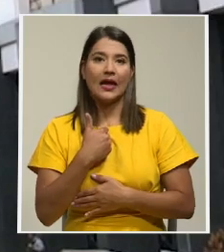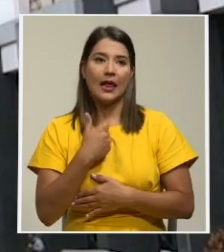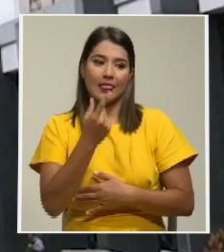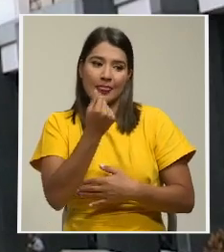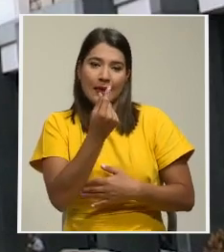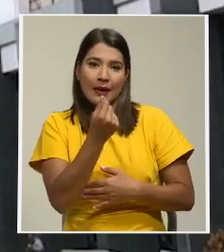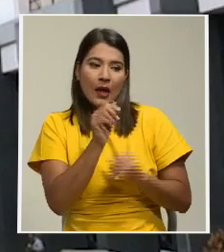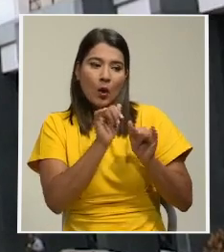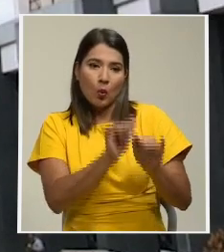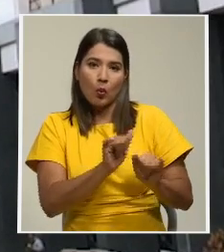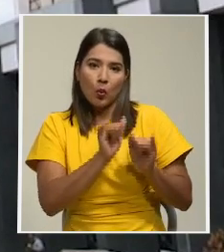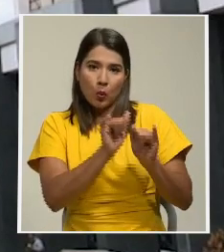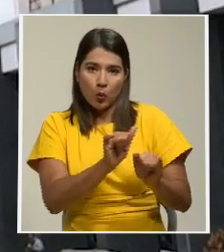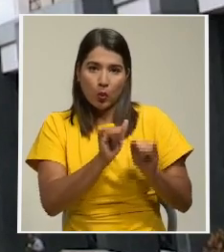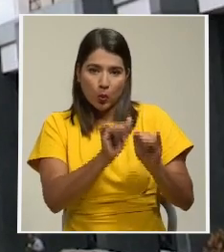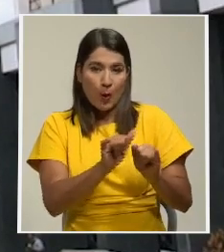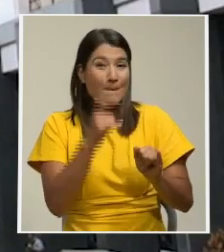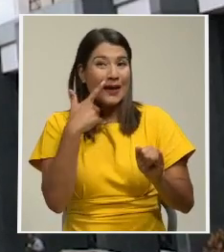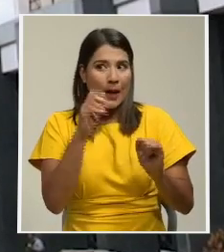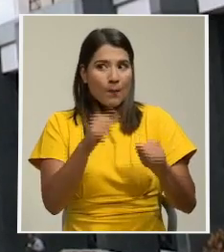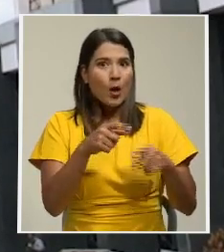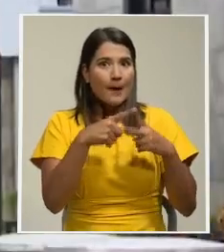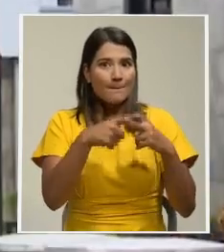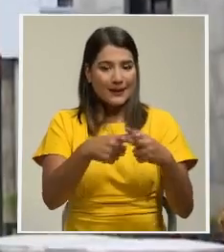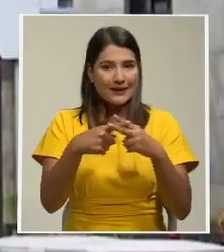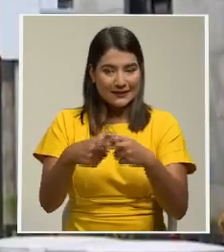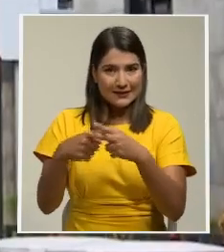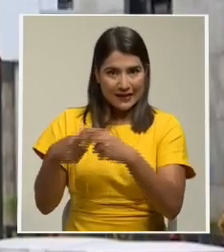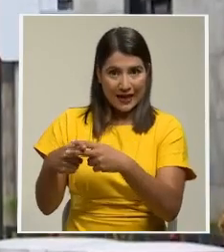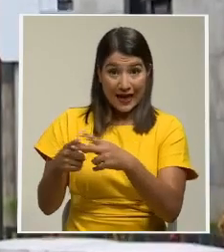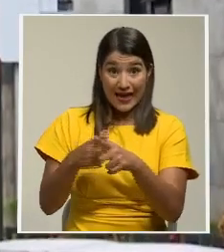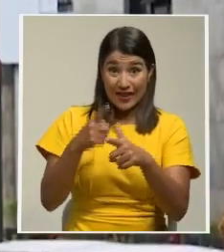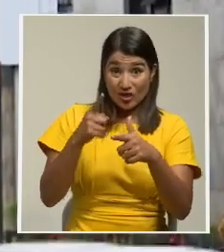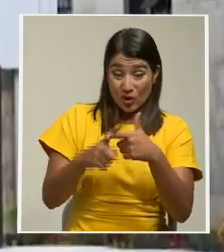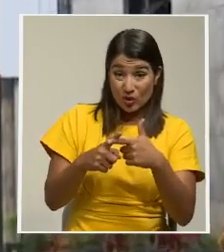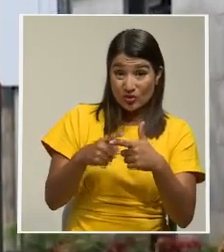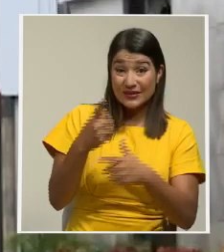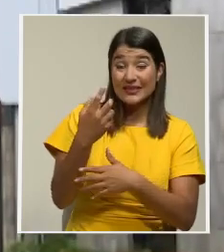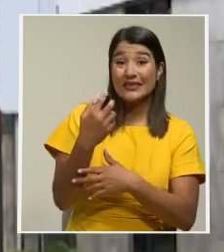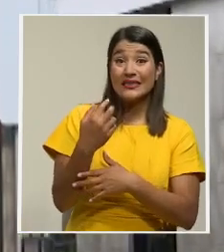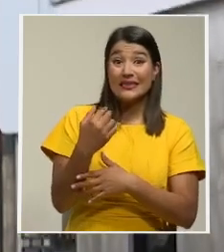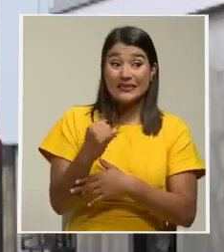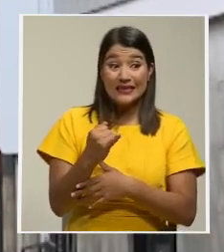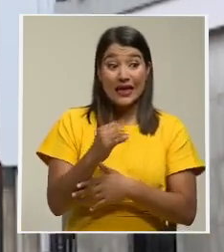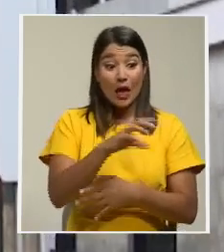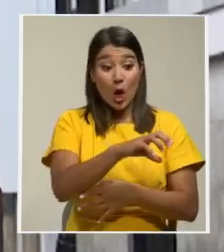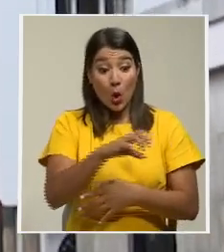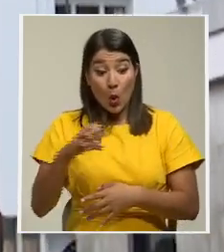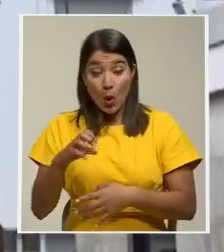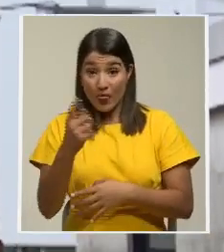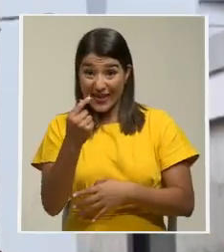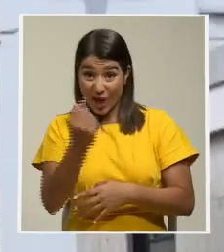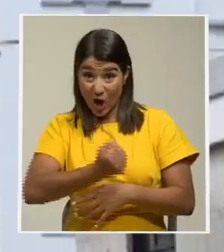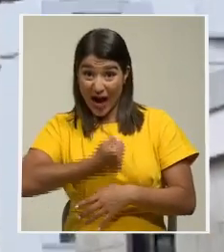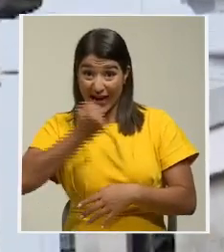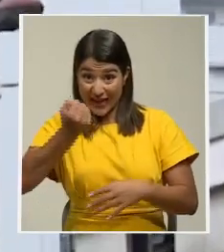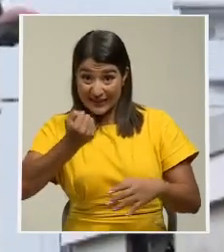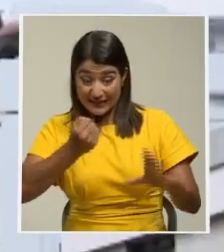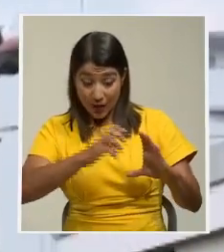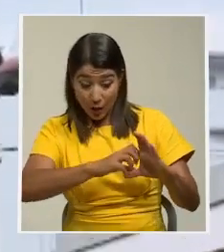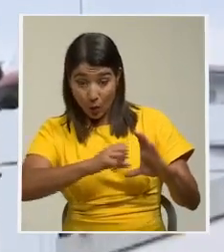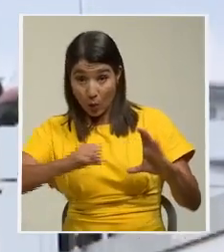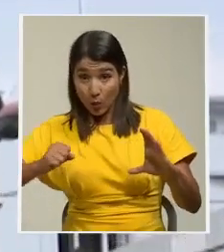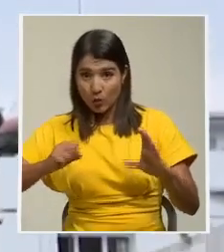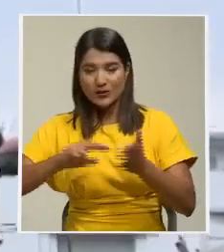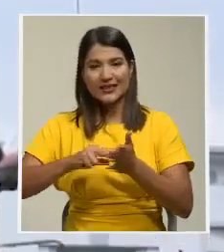para colocar recursos en crédito, de tal modo que otorgar más recursos de las utilidades representaría una limitante para el crecimiento